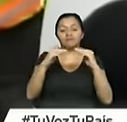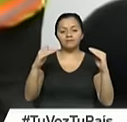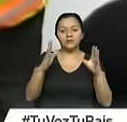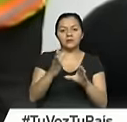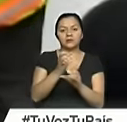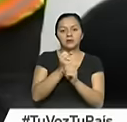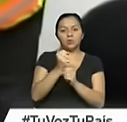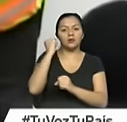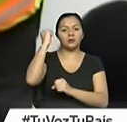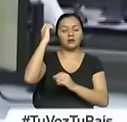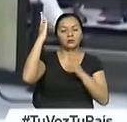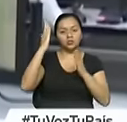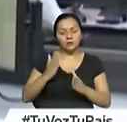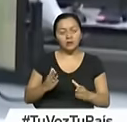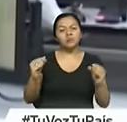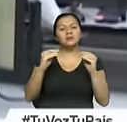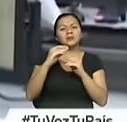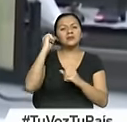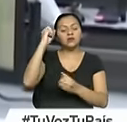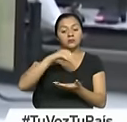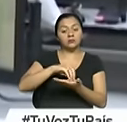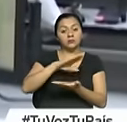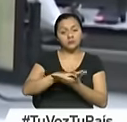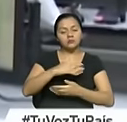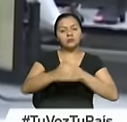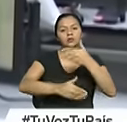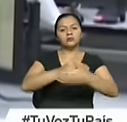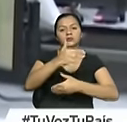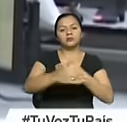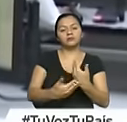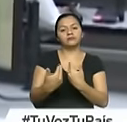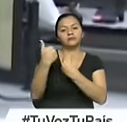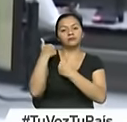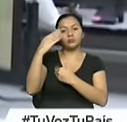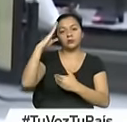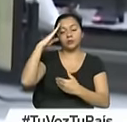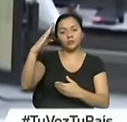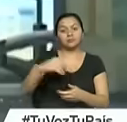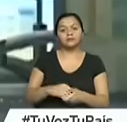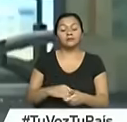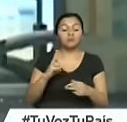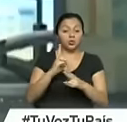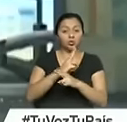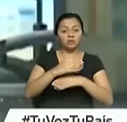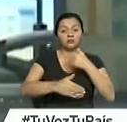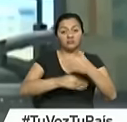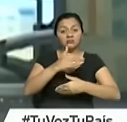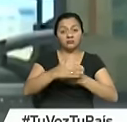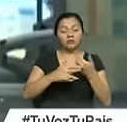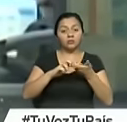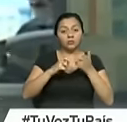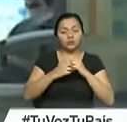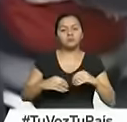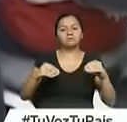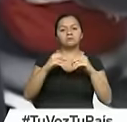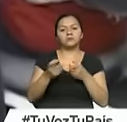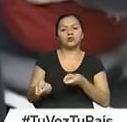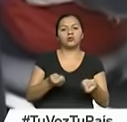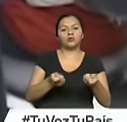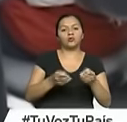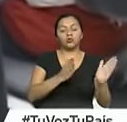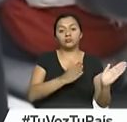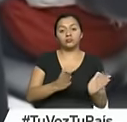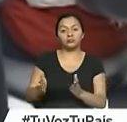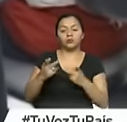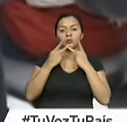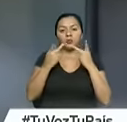seguridad, derechos humanos, derechos aplicados a los procedimientos policiales, el uso progresivo de la fuerza, el control del orden